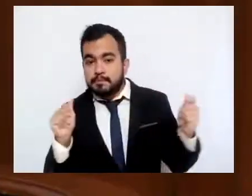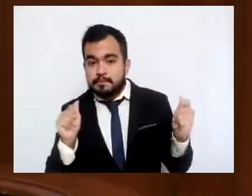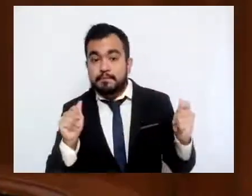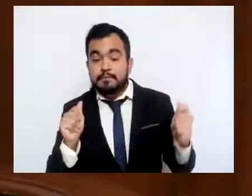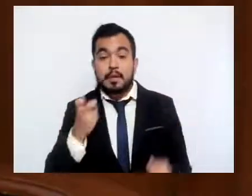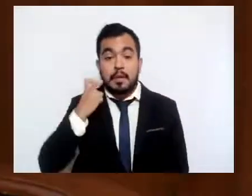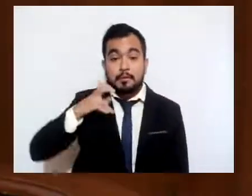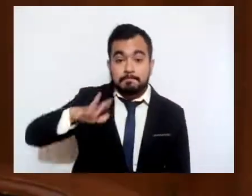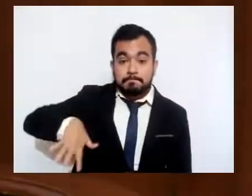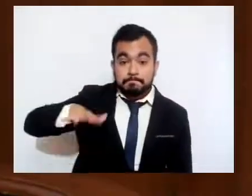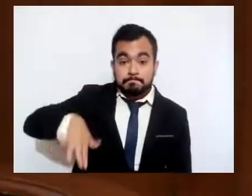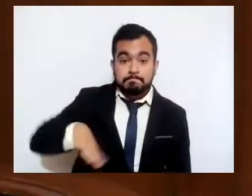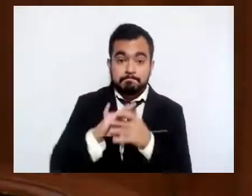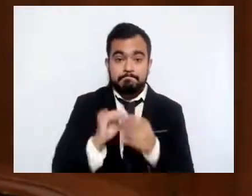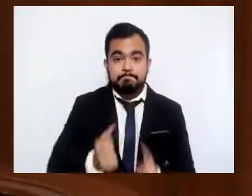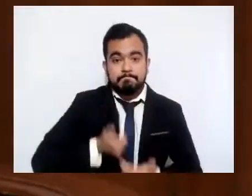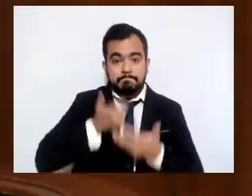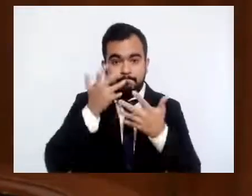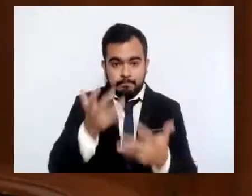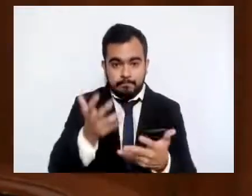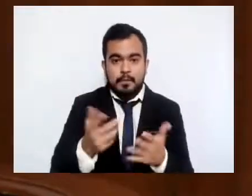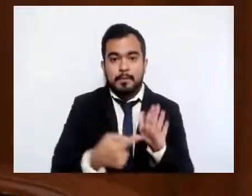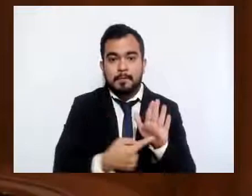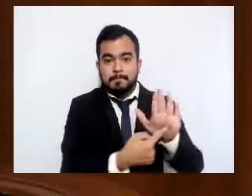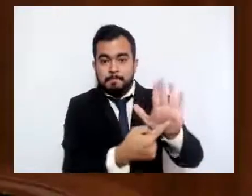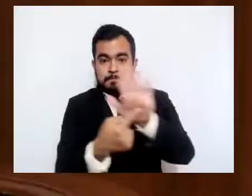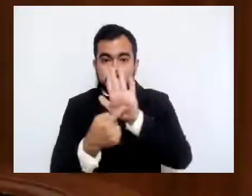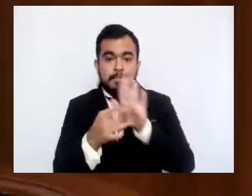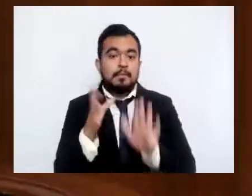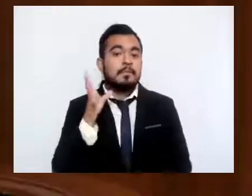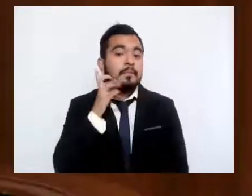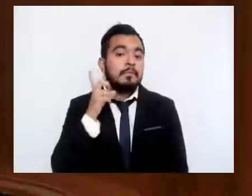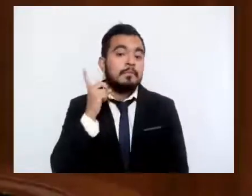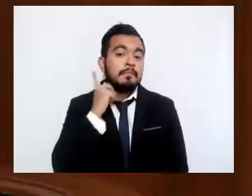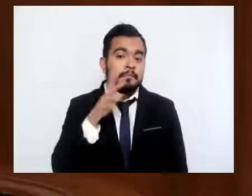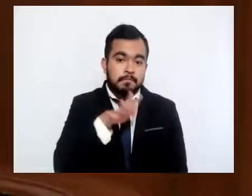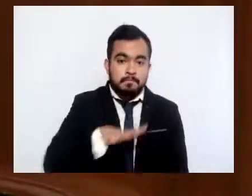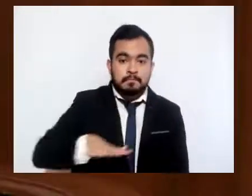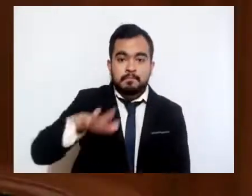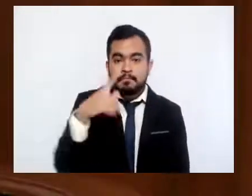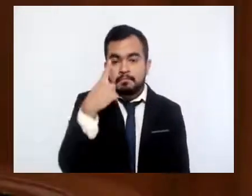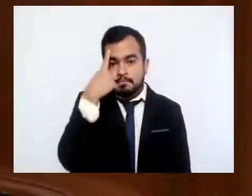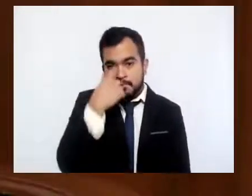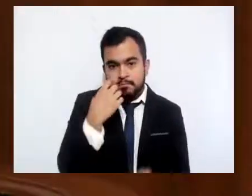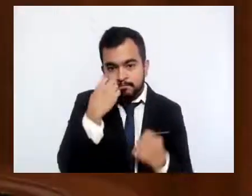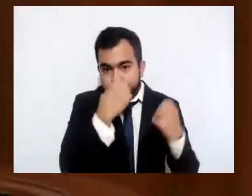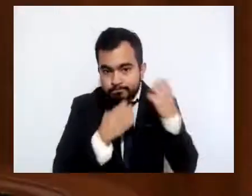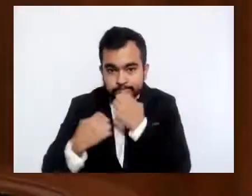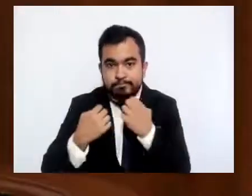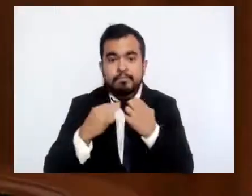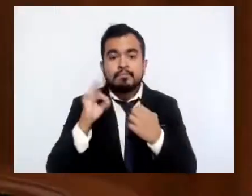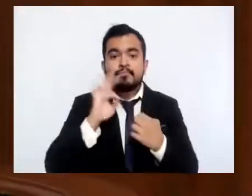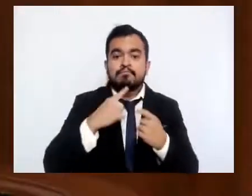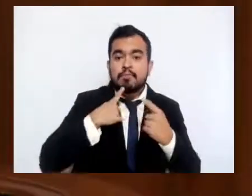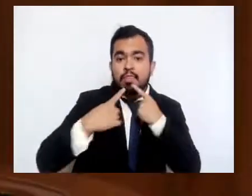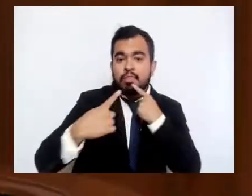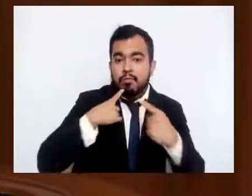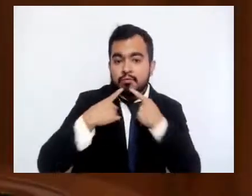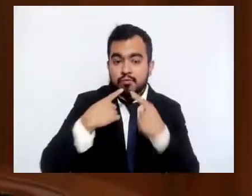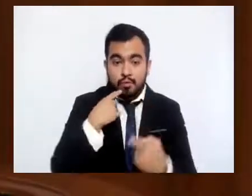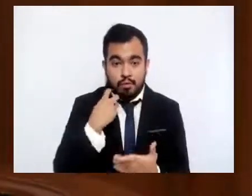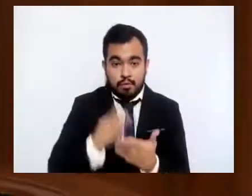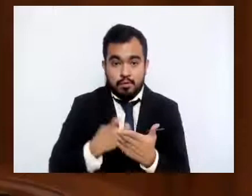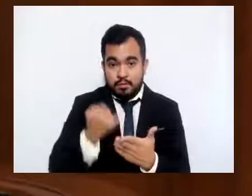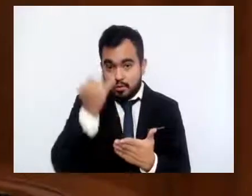consideración de esta honorable soberanía popular para su análisis, discusión, la presente iniciativa de decreto para